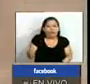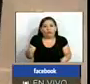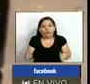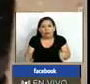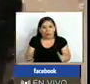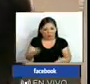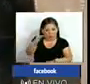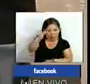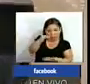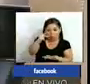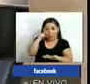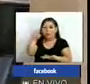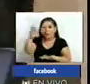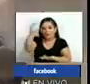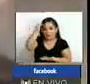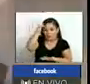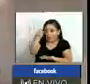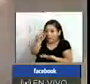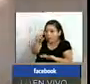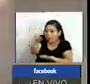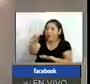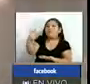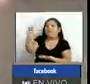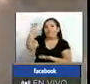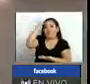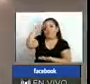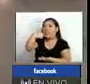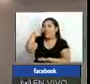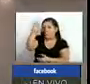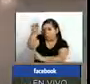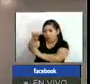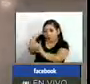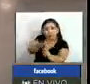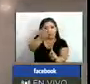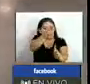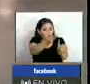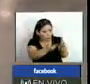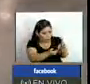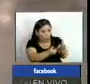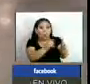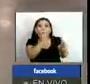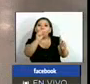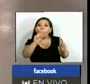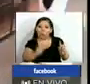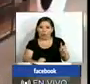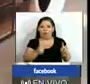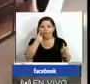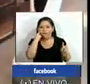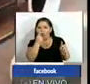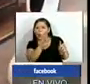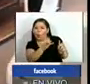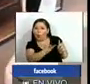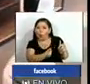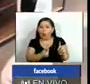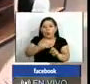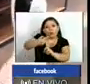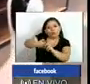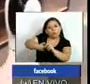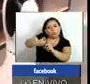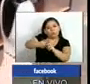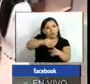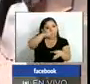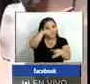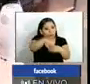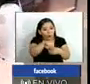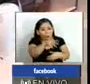por COVID-19. Contarles que se trata de un robot que es capaz de medir la temperatura y el oxígeno en la sangre e